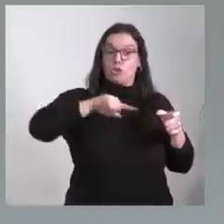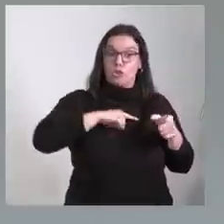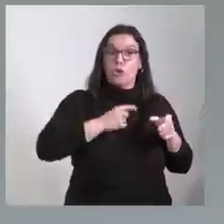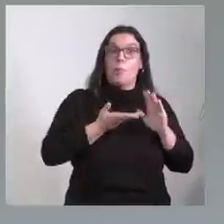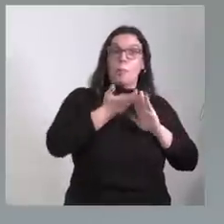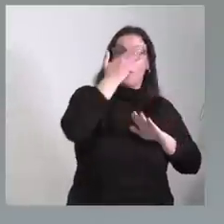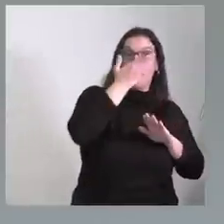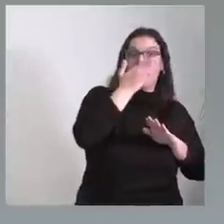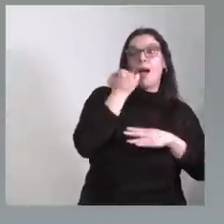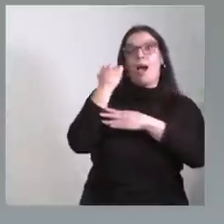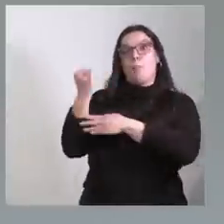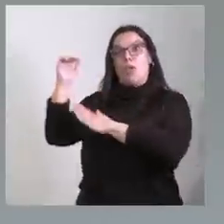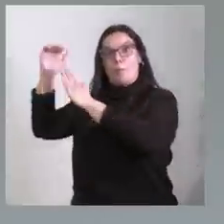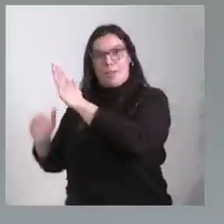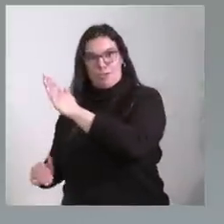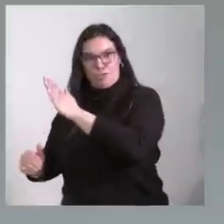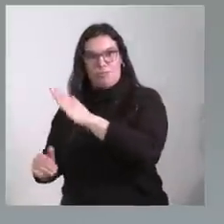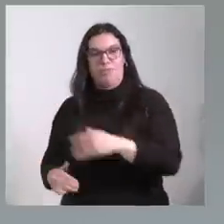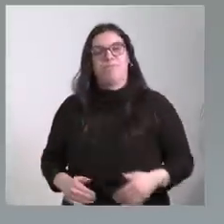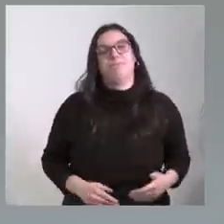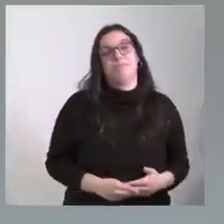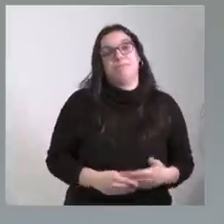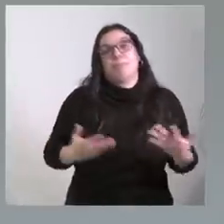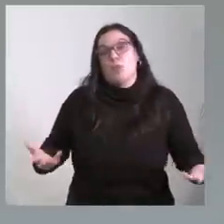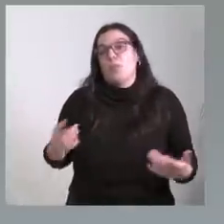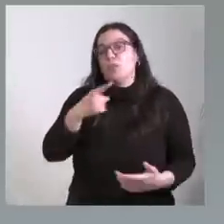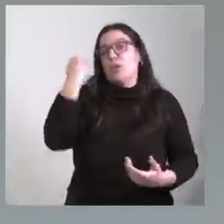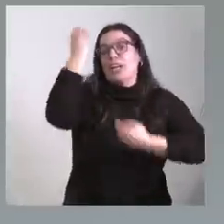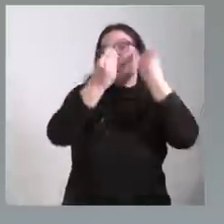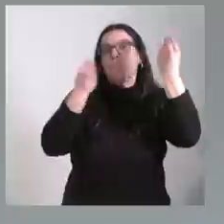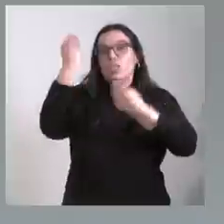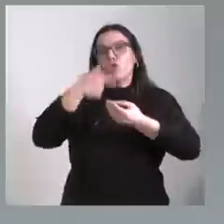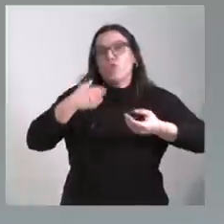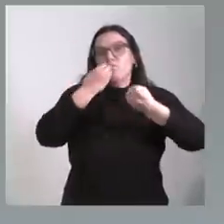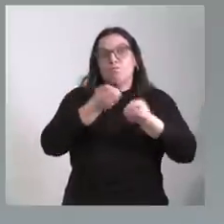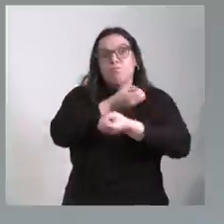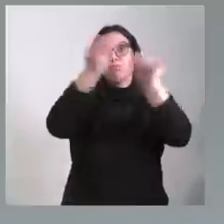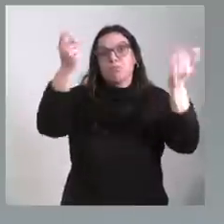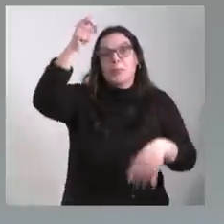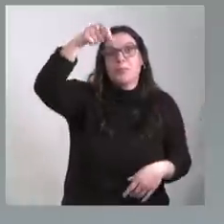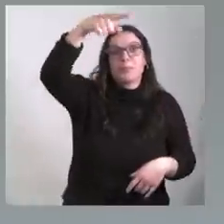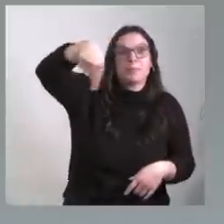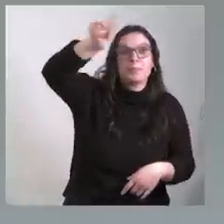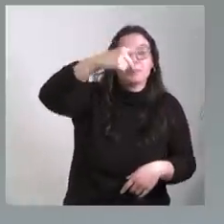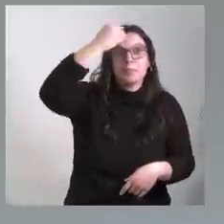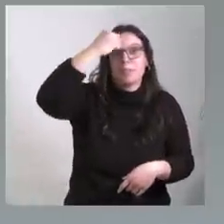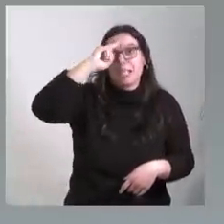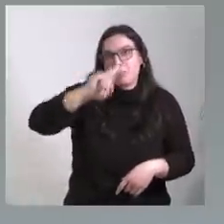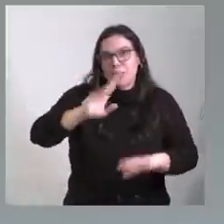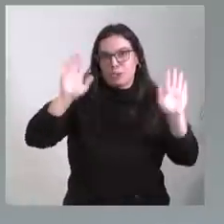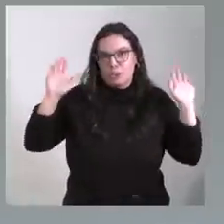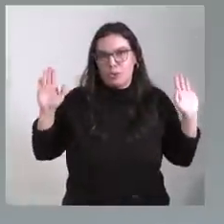está apoyando al que las baja en su misma provincia y por tanto esa es una reflexión que yo dejo caer ahí desde el respeto y